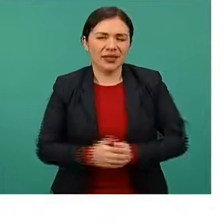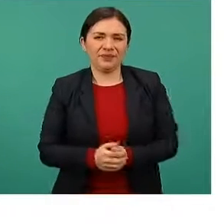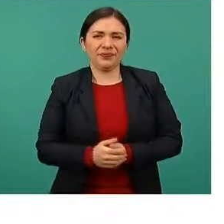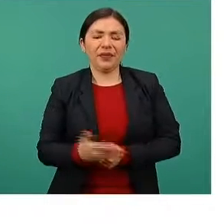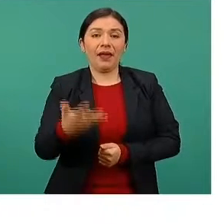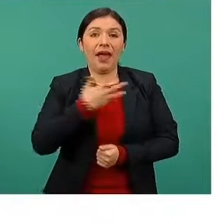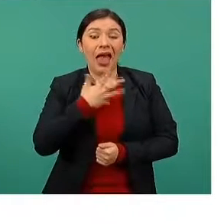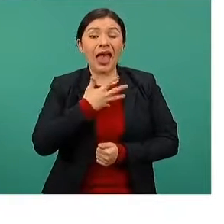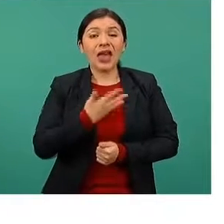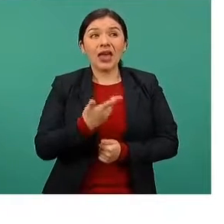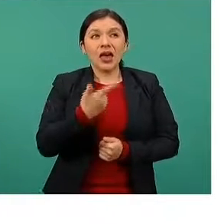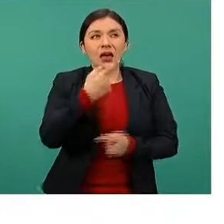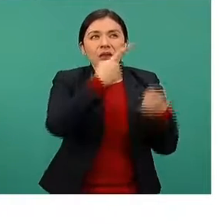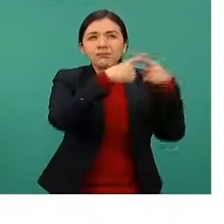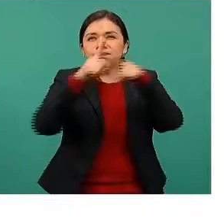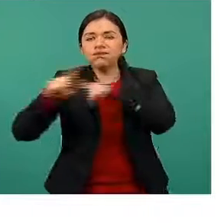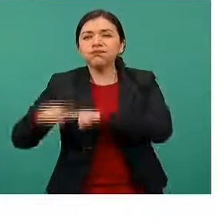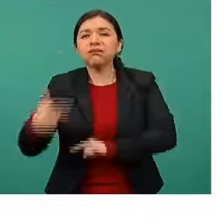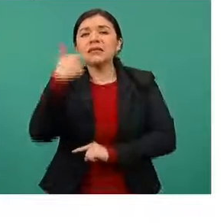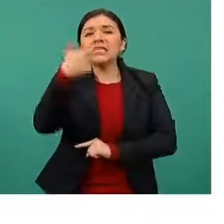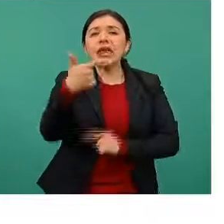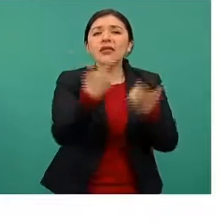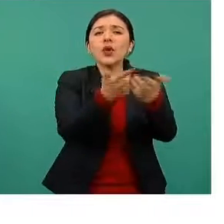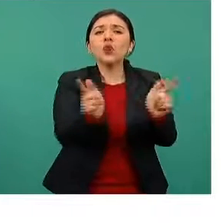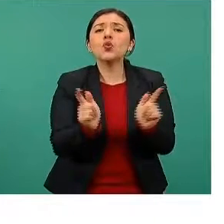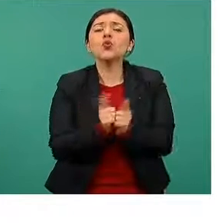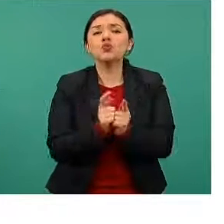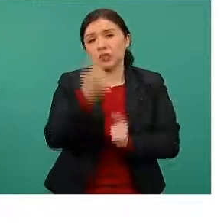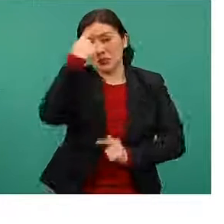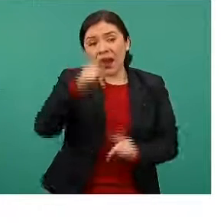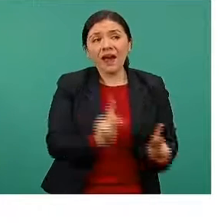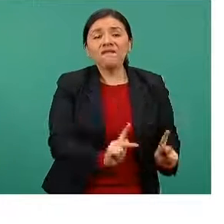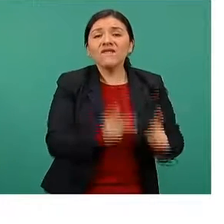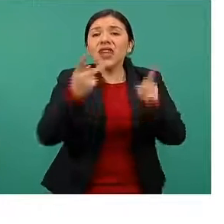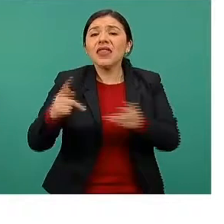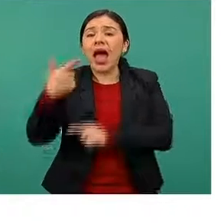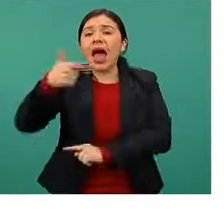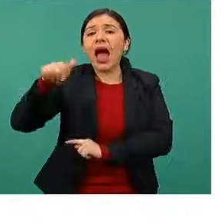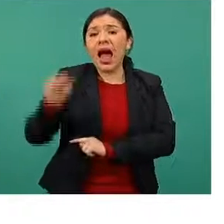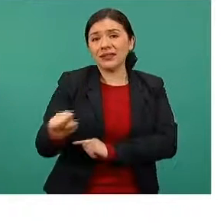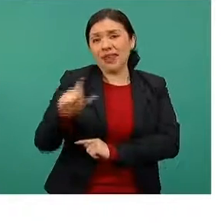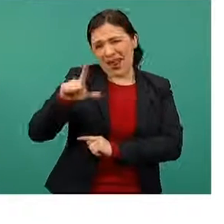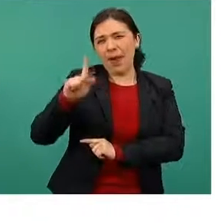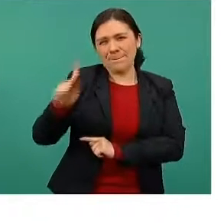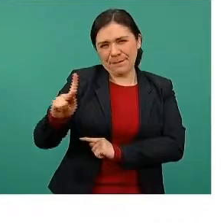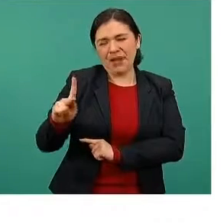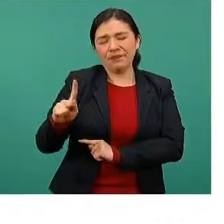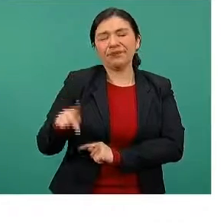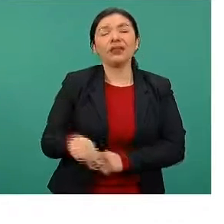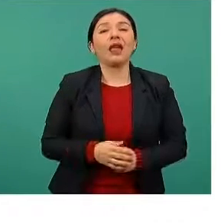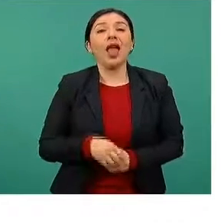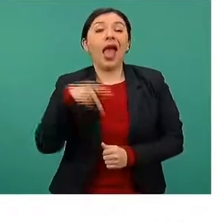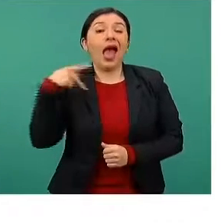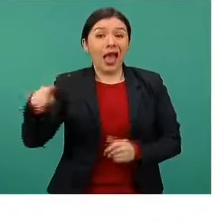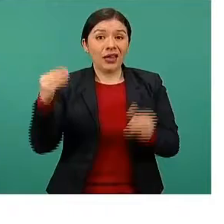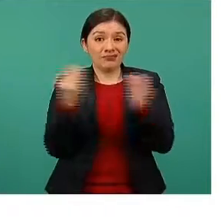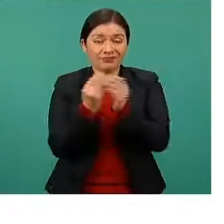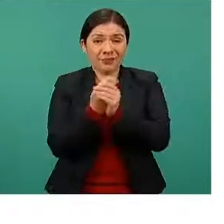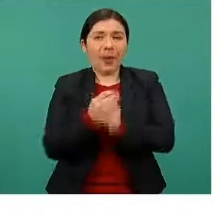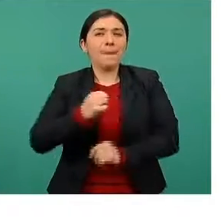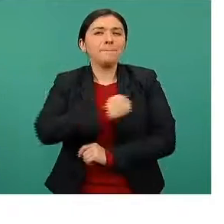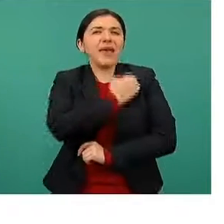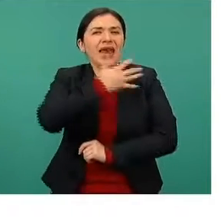concentran el 60% del mercado de gas LP. Y bueno, Gas Bienestar nace con